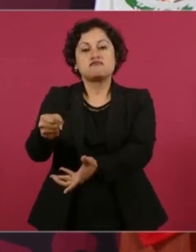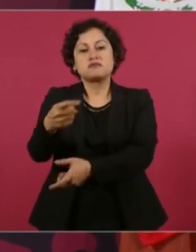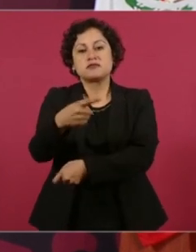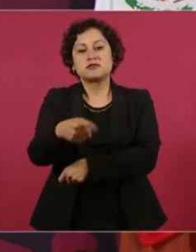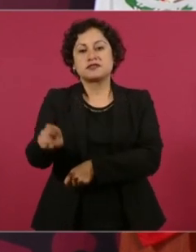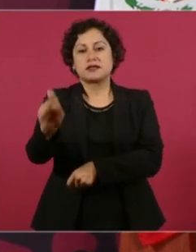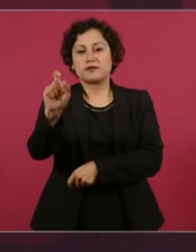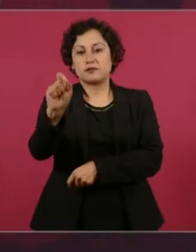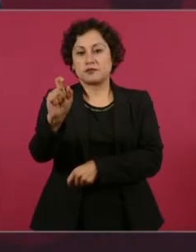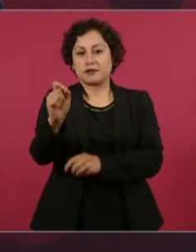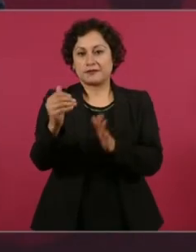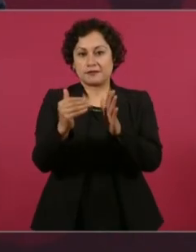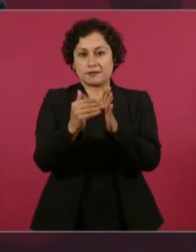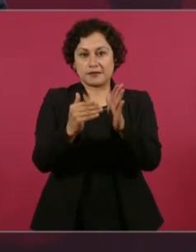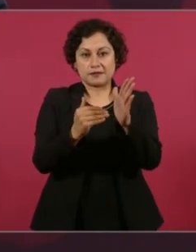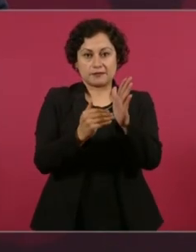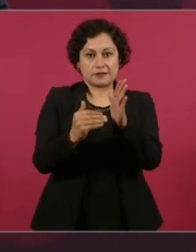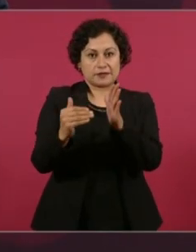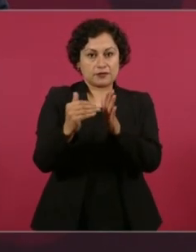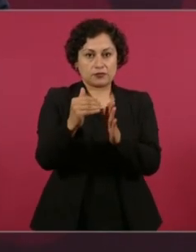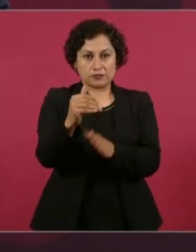mil millones de pesos.